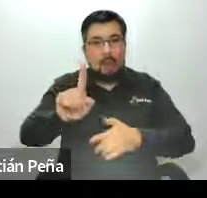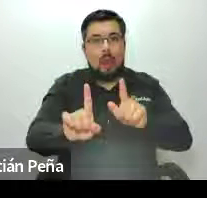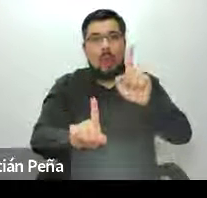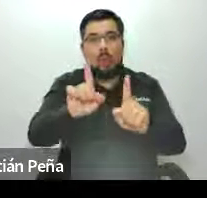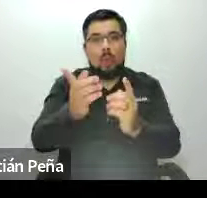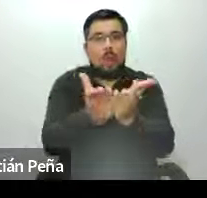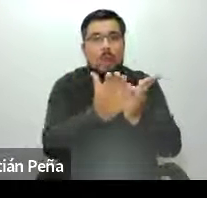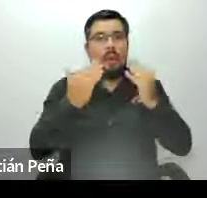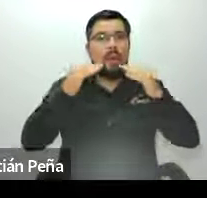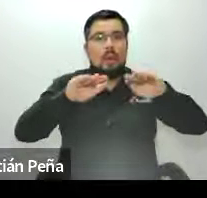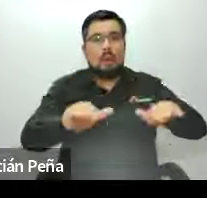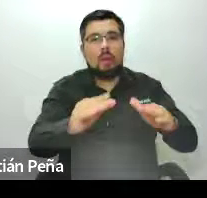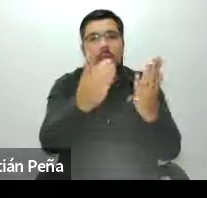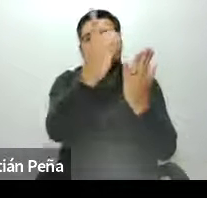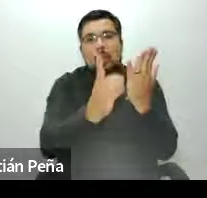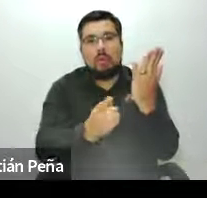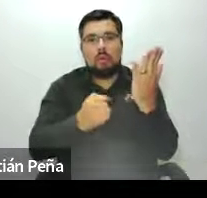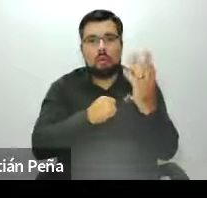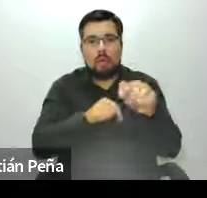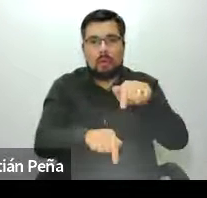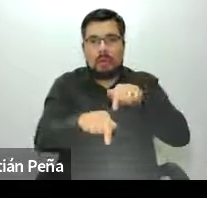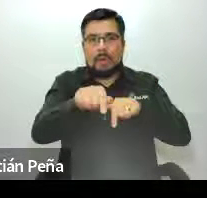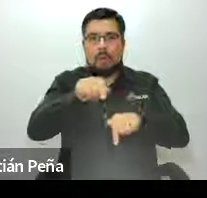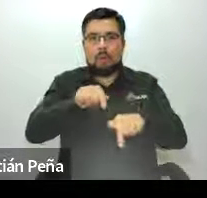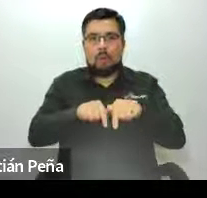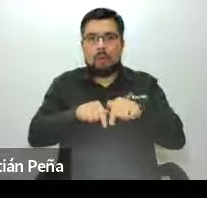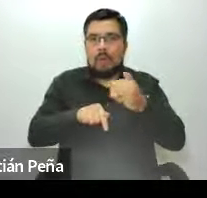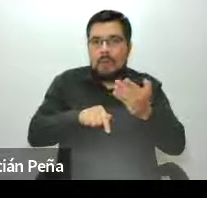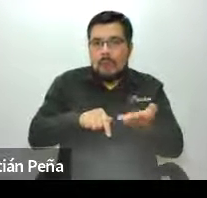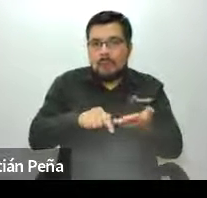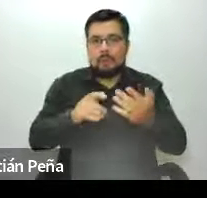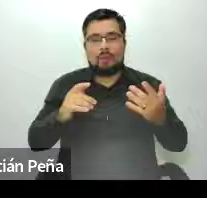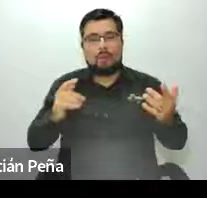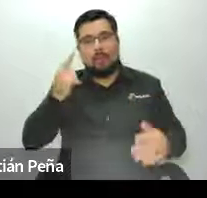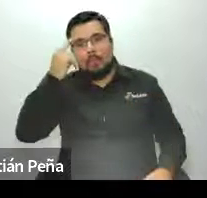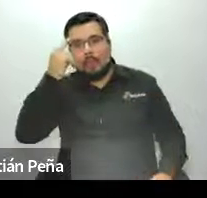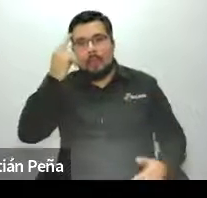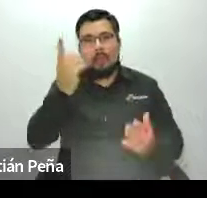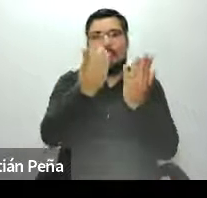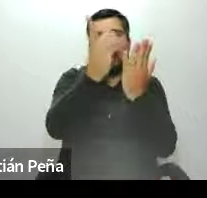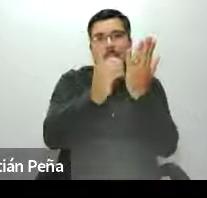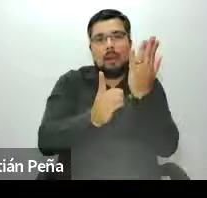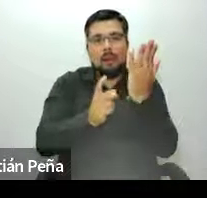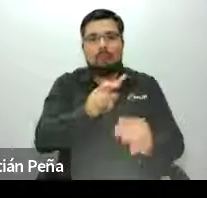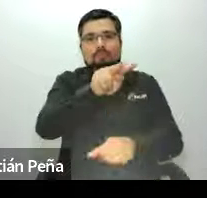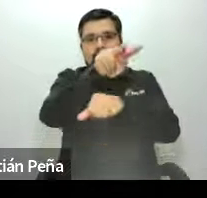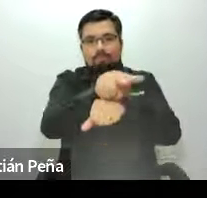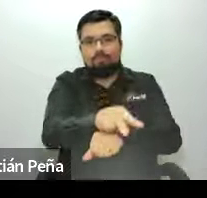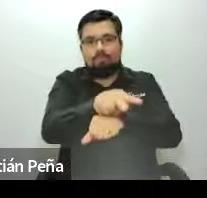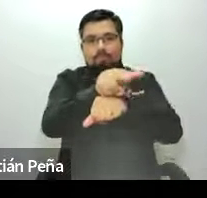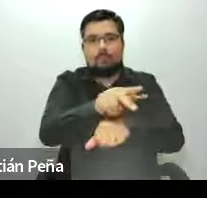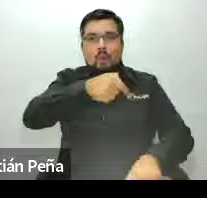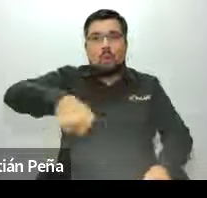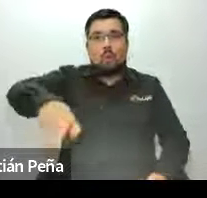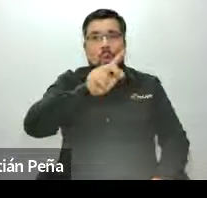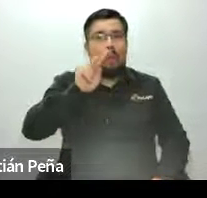lo que yo tengo que hacer es retroceder y que eso va a estar determinado por el diagnóstico. Nosotros hemos visto planes de adecuación curricular construidos